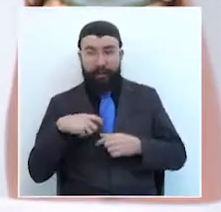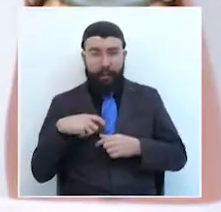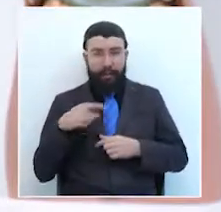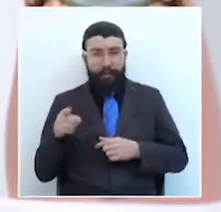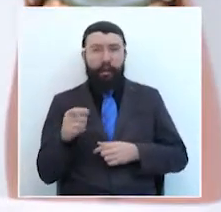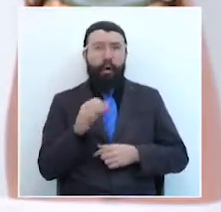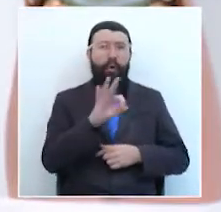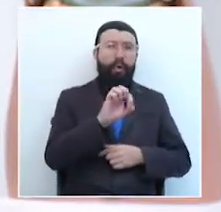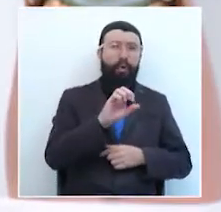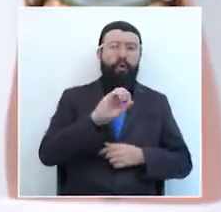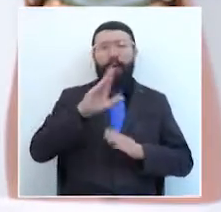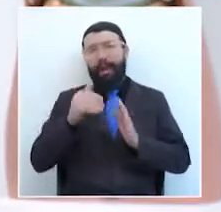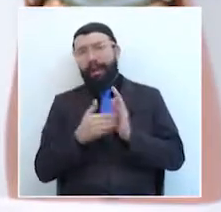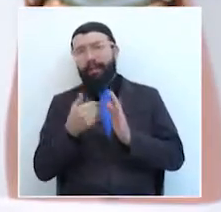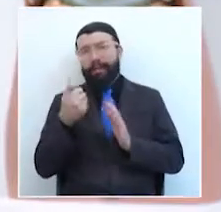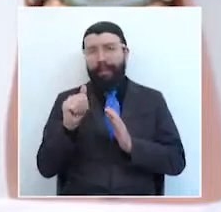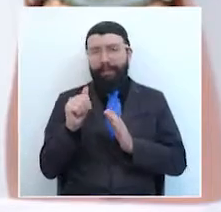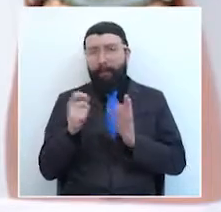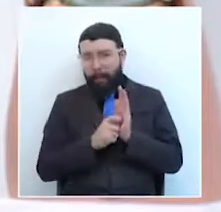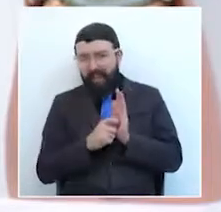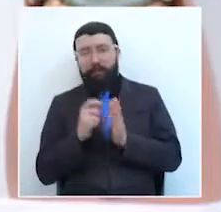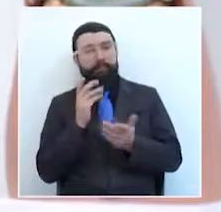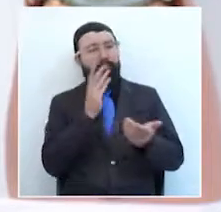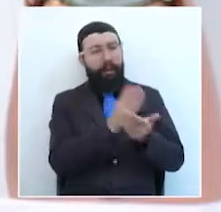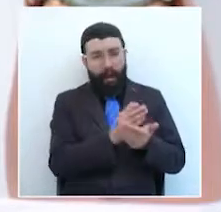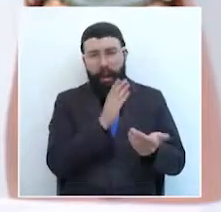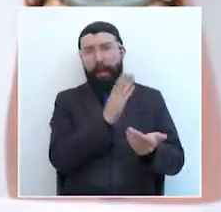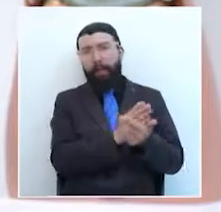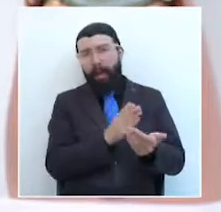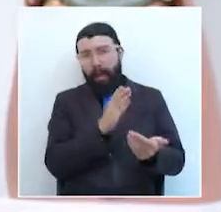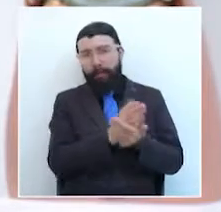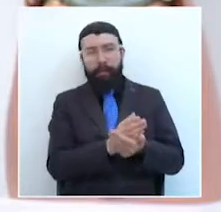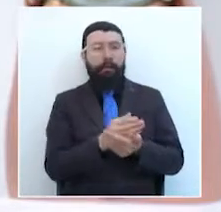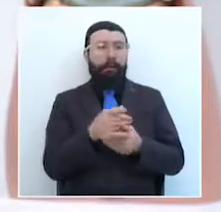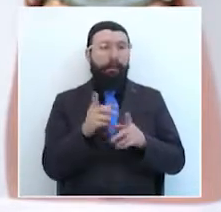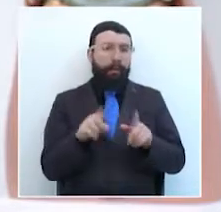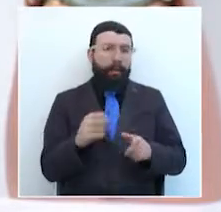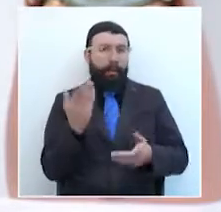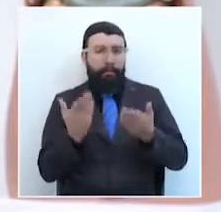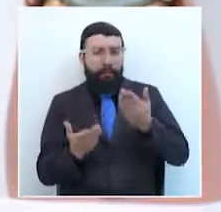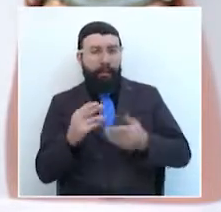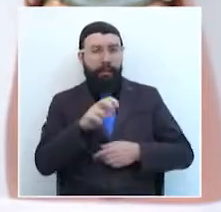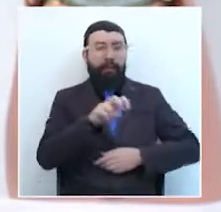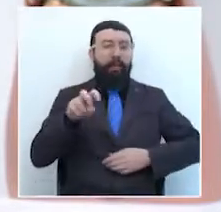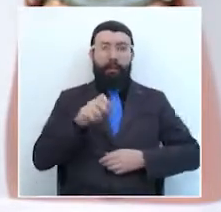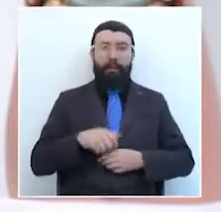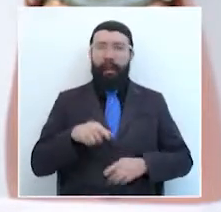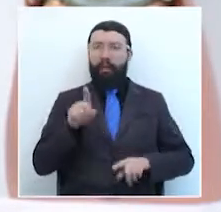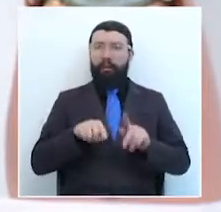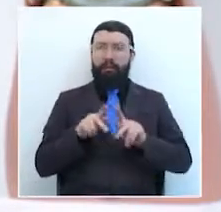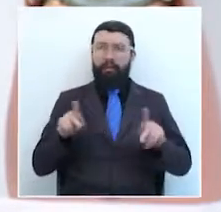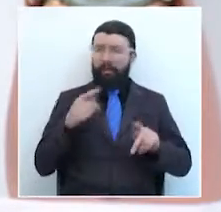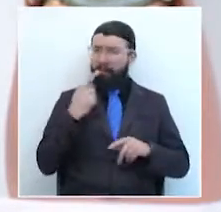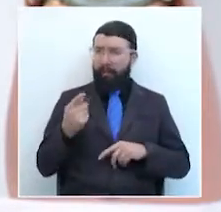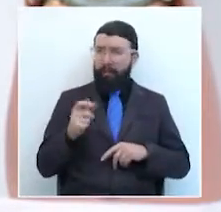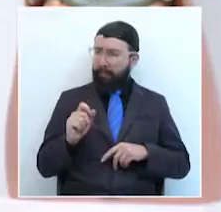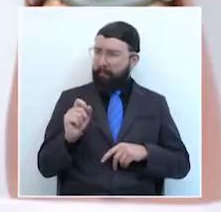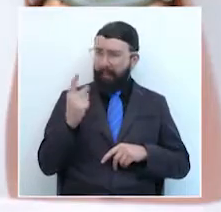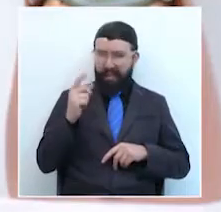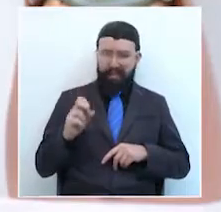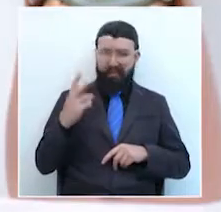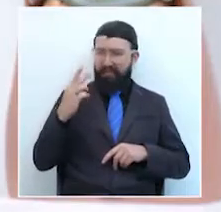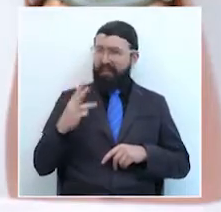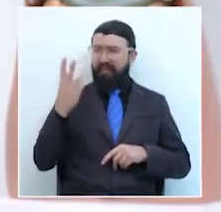sesiones aproximadamente también depende mucho del nivel que haya hay personas que con las primeras sesiones ya